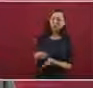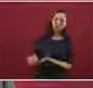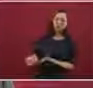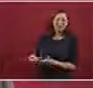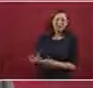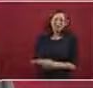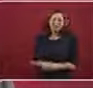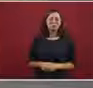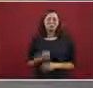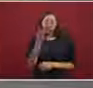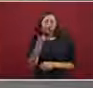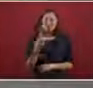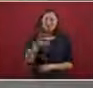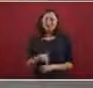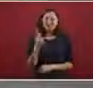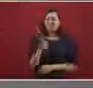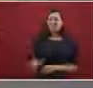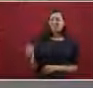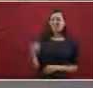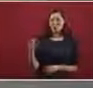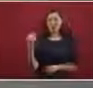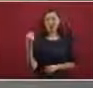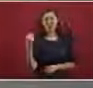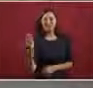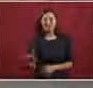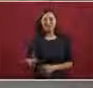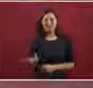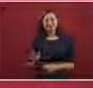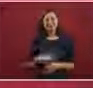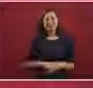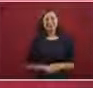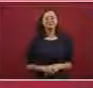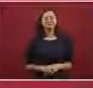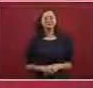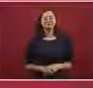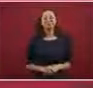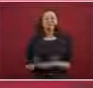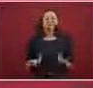Esa es la democracia. Entonces, por lo general,